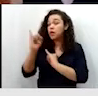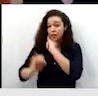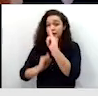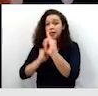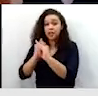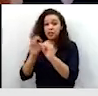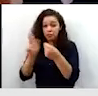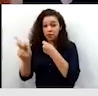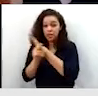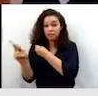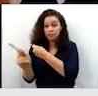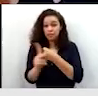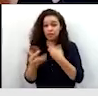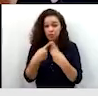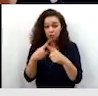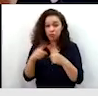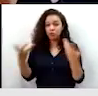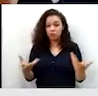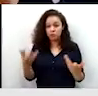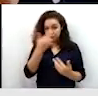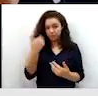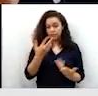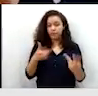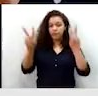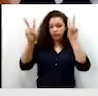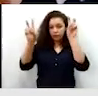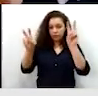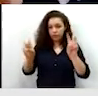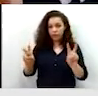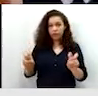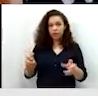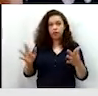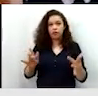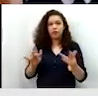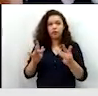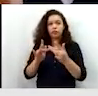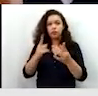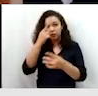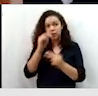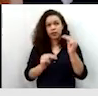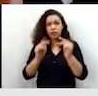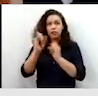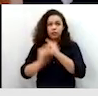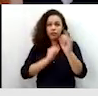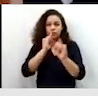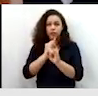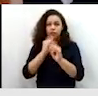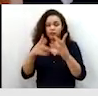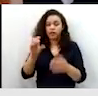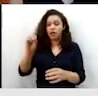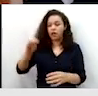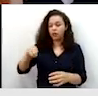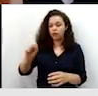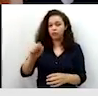hecho, son temas prioritarios que se están tocando ya como tal a nivel internacional por parte de la OMS,